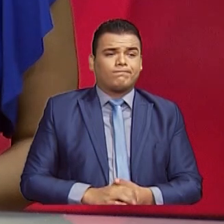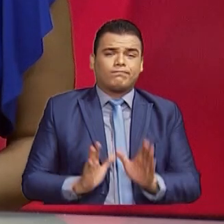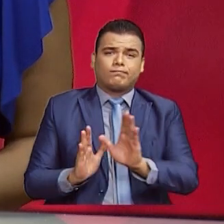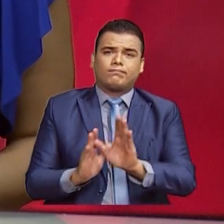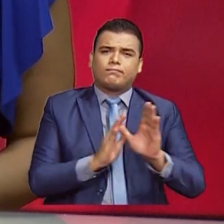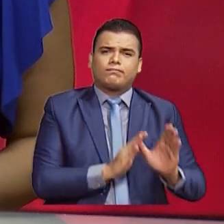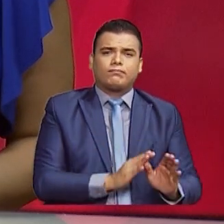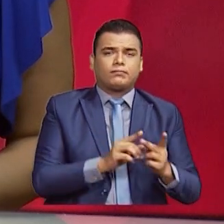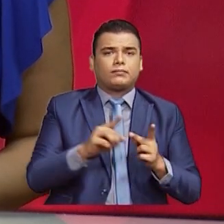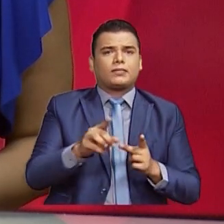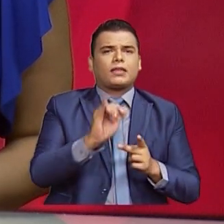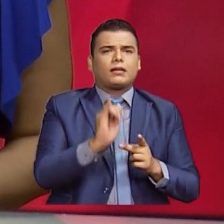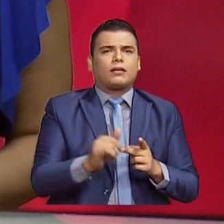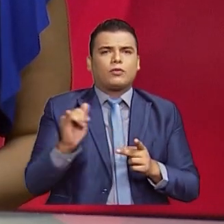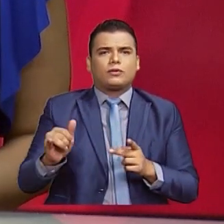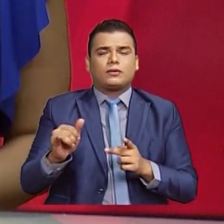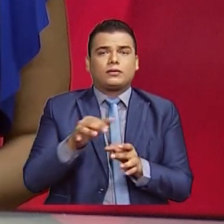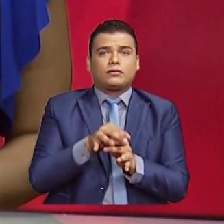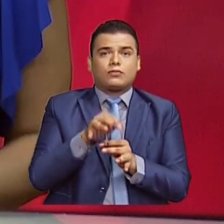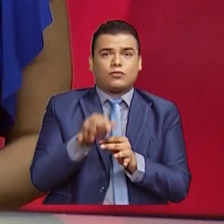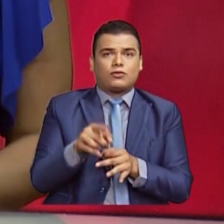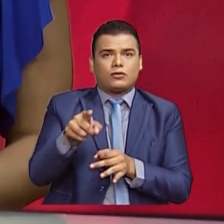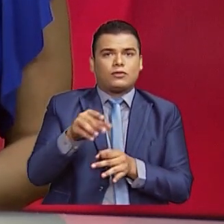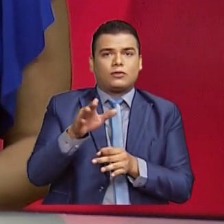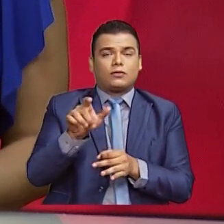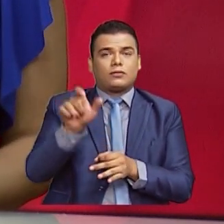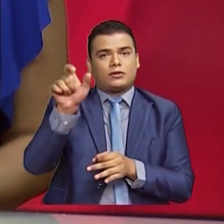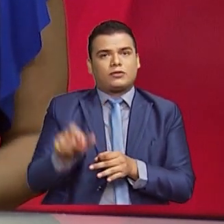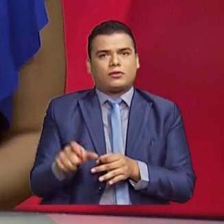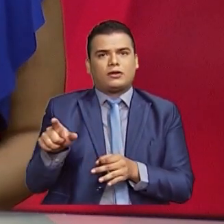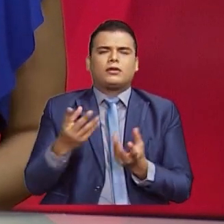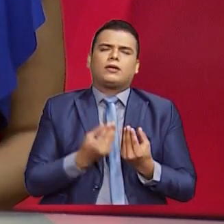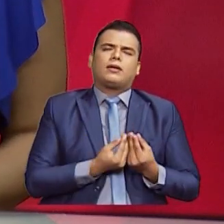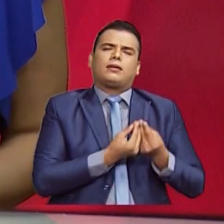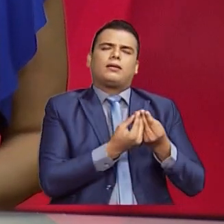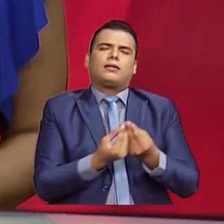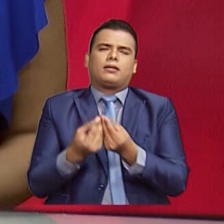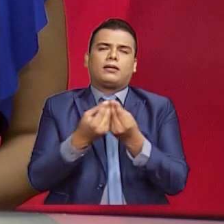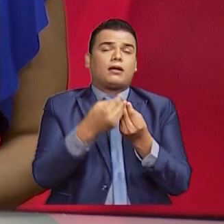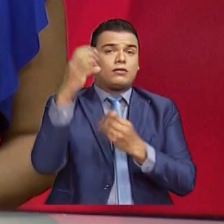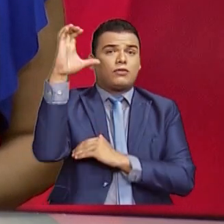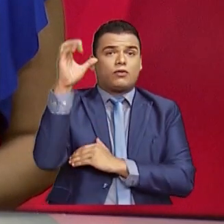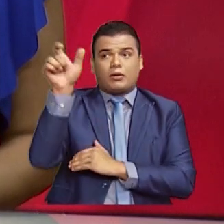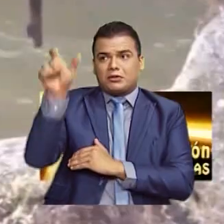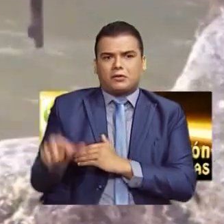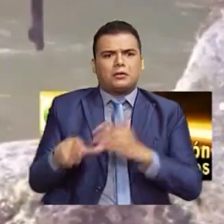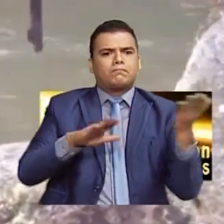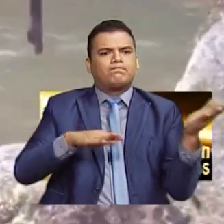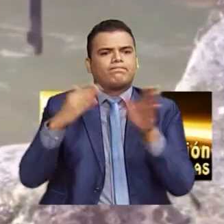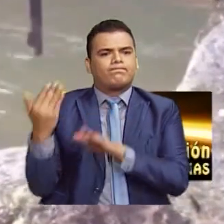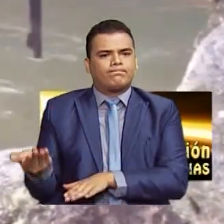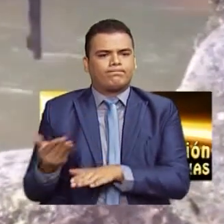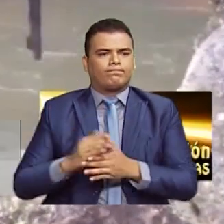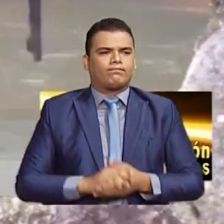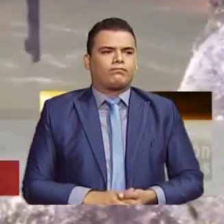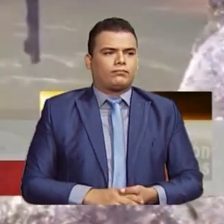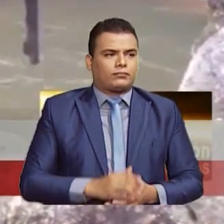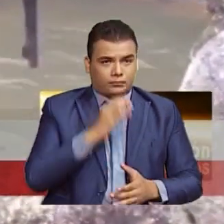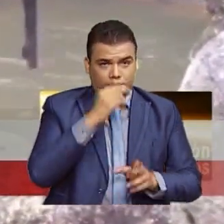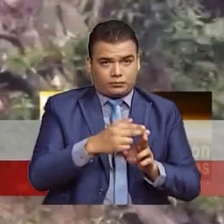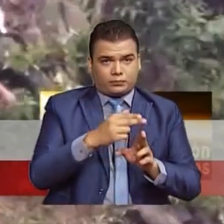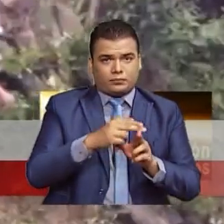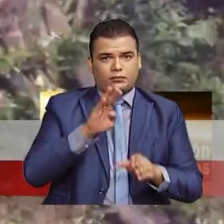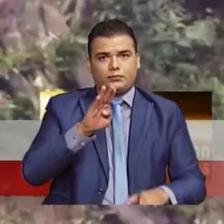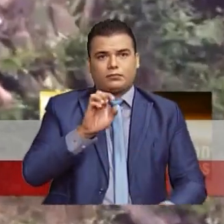de otra parte en jamundí o y murió el integrante de una caminata que recorre a colombia como bernardo